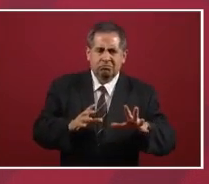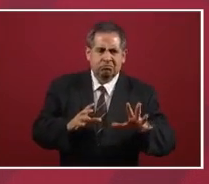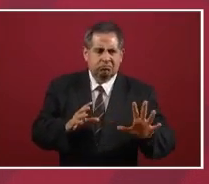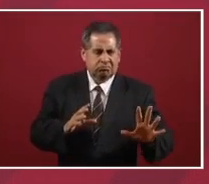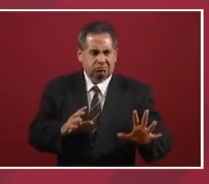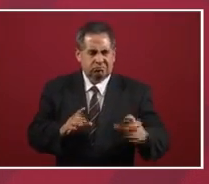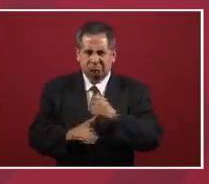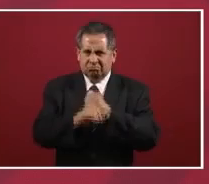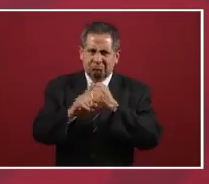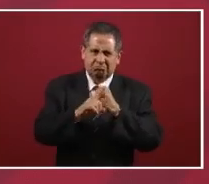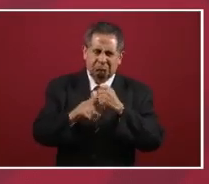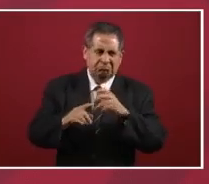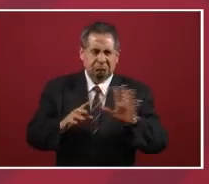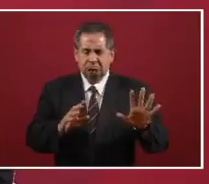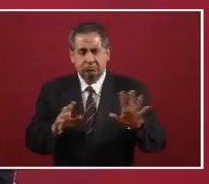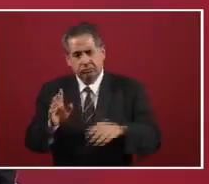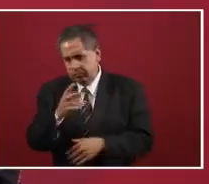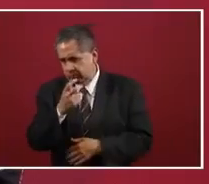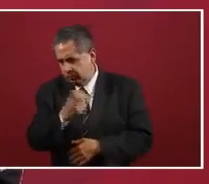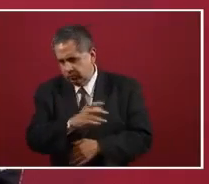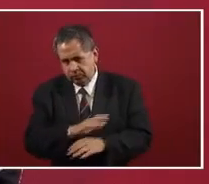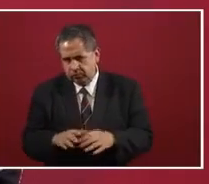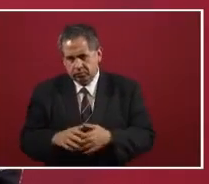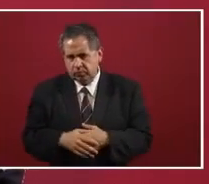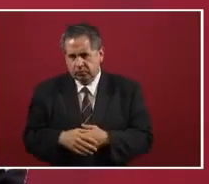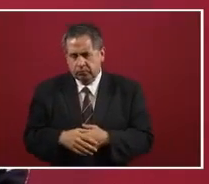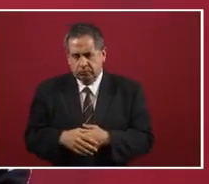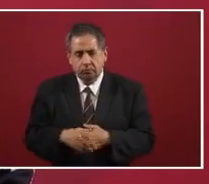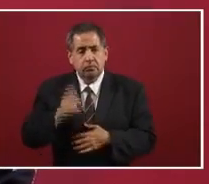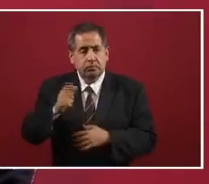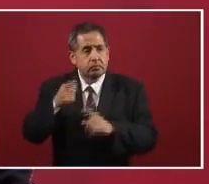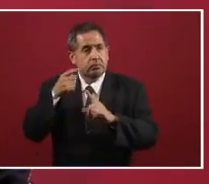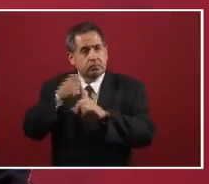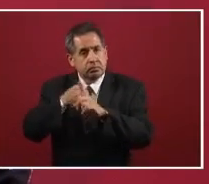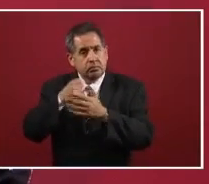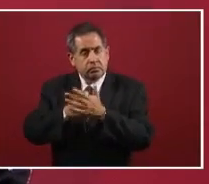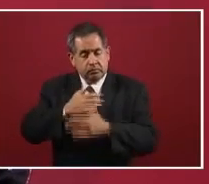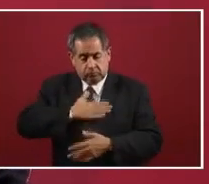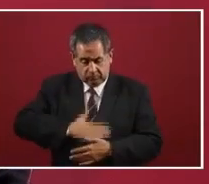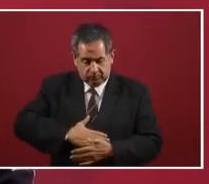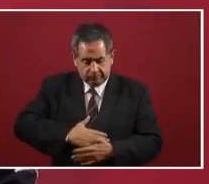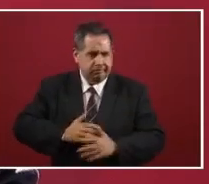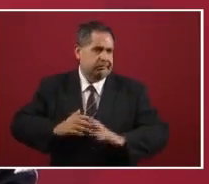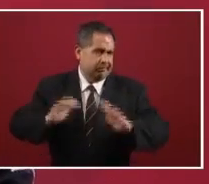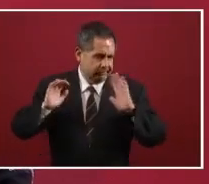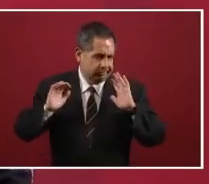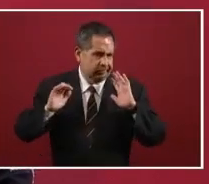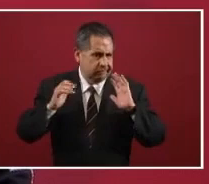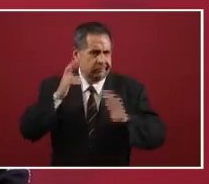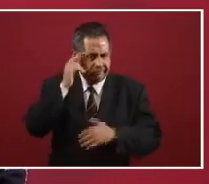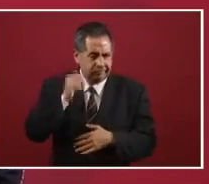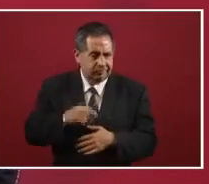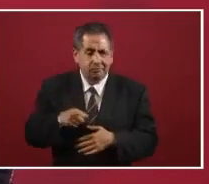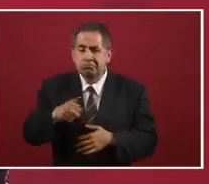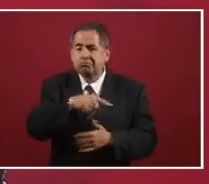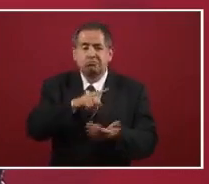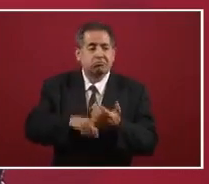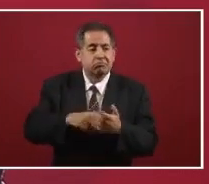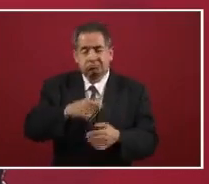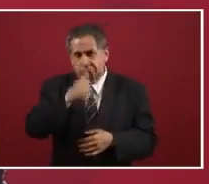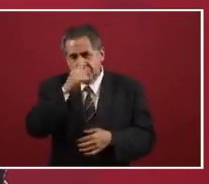la lucha por una causa justa, es un modus operandi,